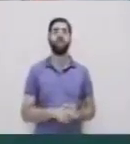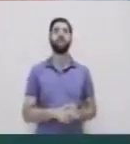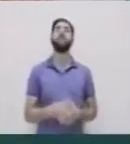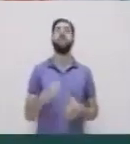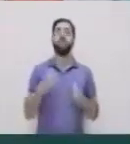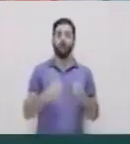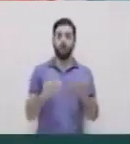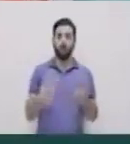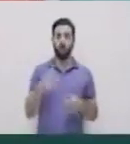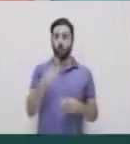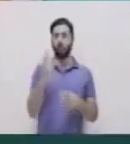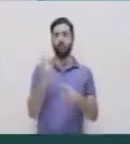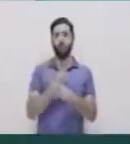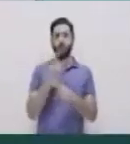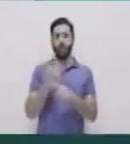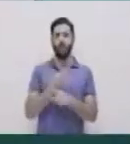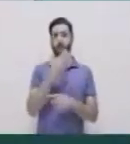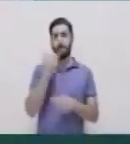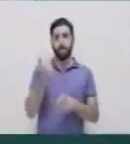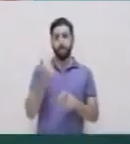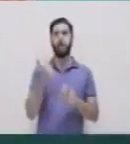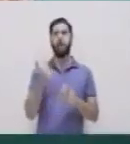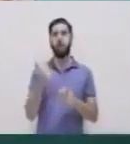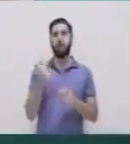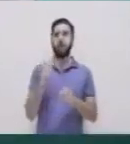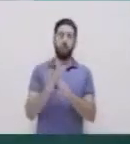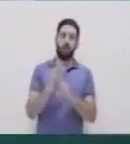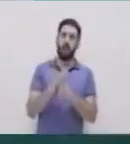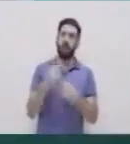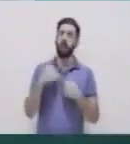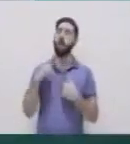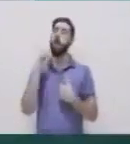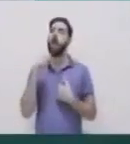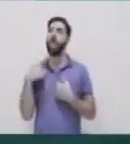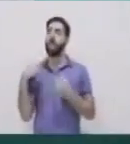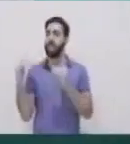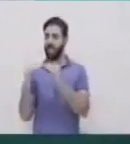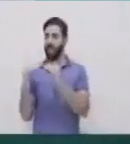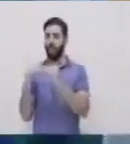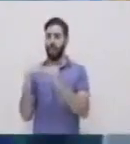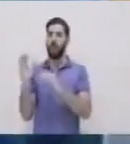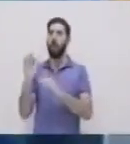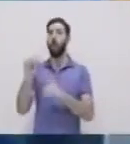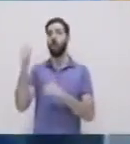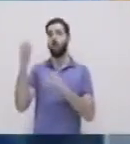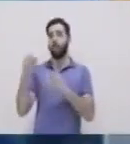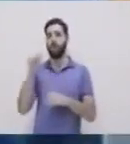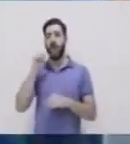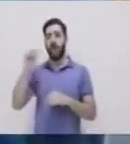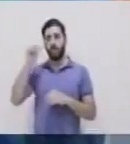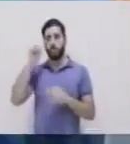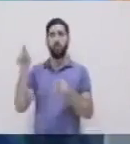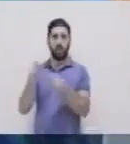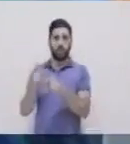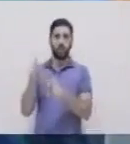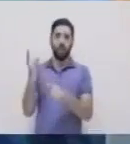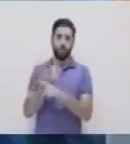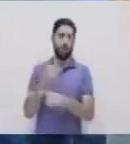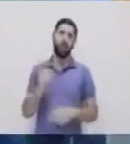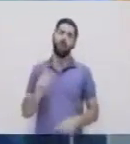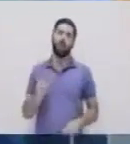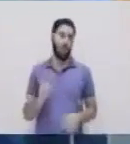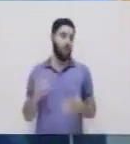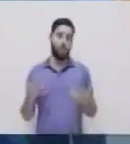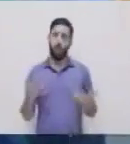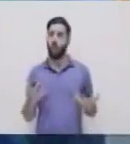va a desarrollar ese lenguaje de la misma manera con un joven de su misma edad que con una persona adulta? Le hago la pregunta. No. No, definitivamente